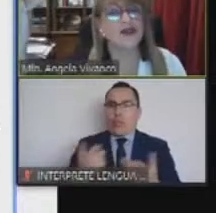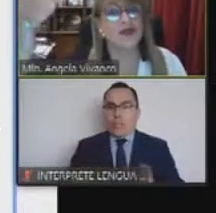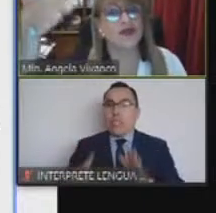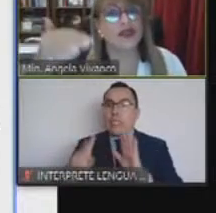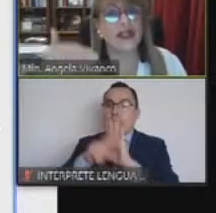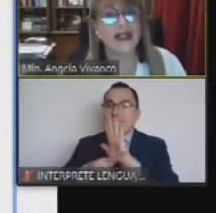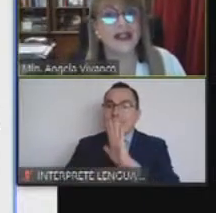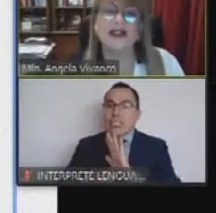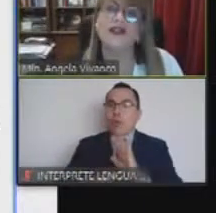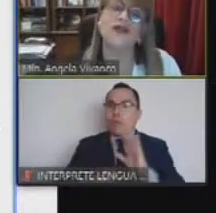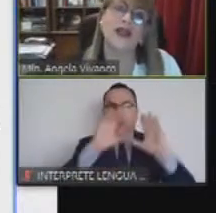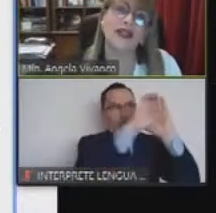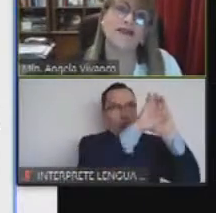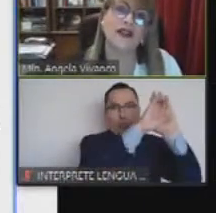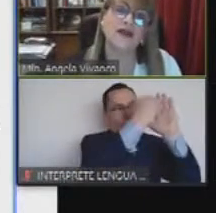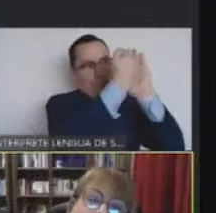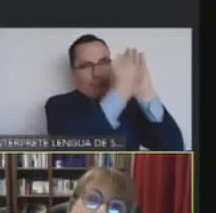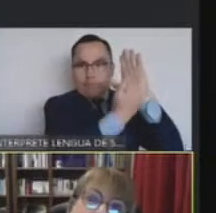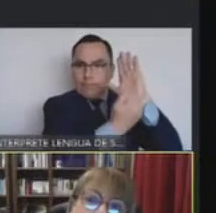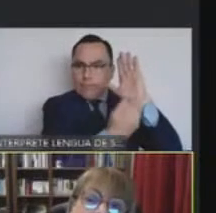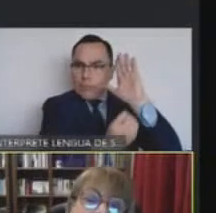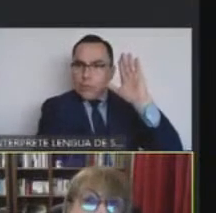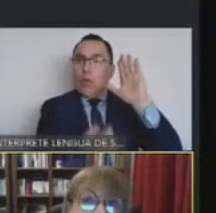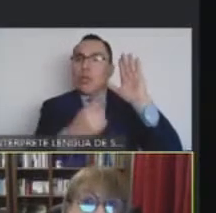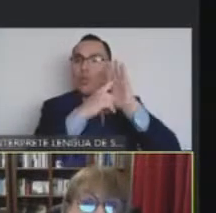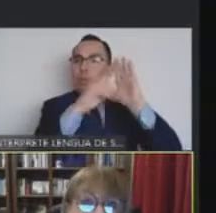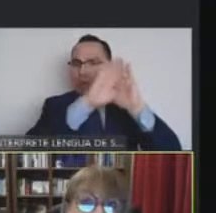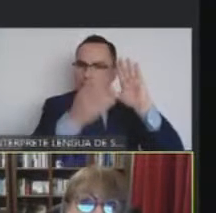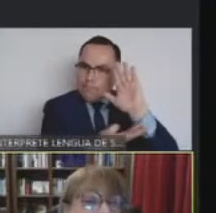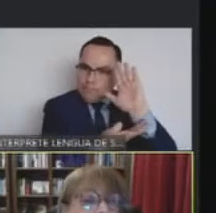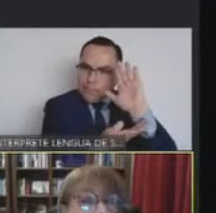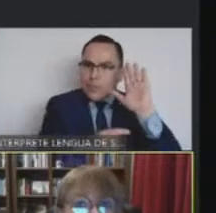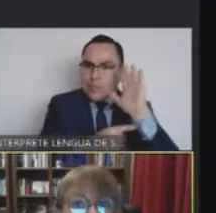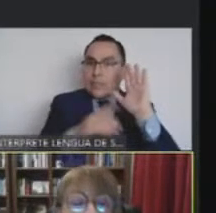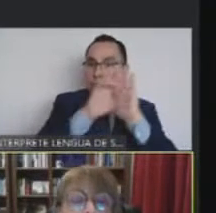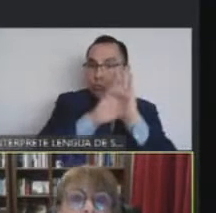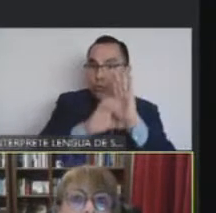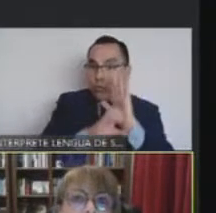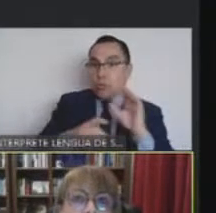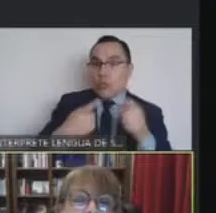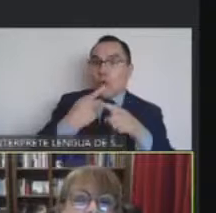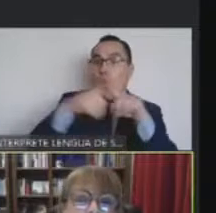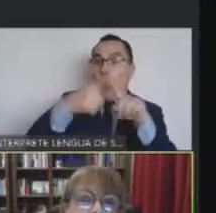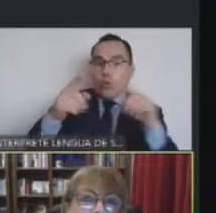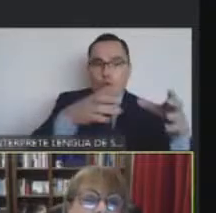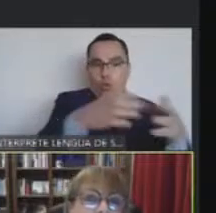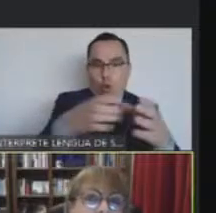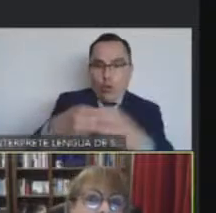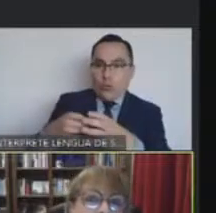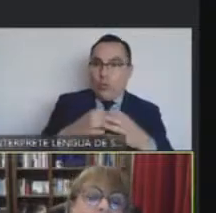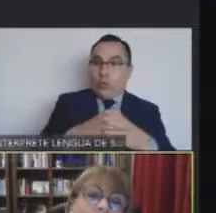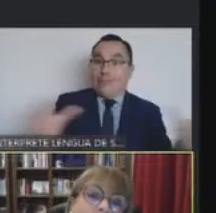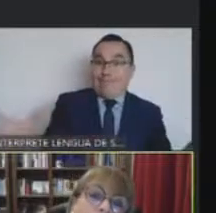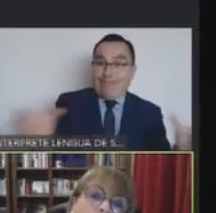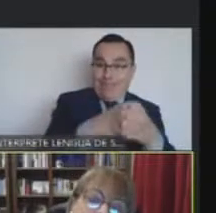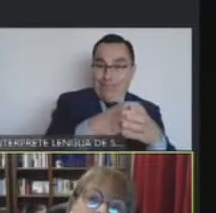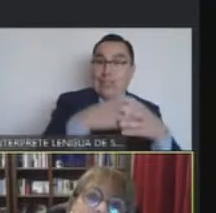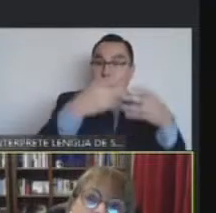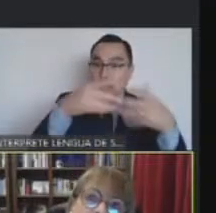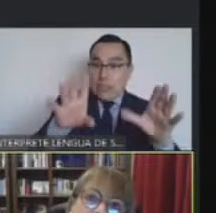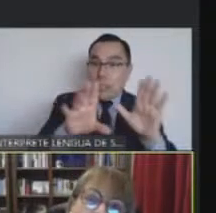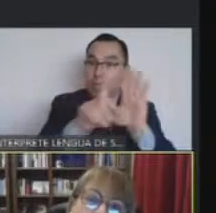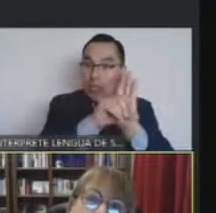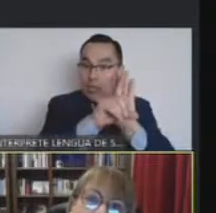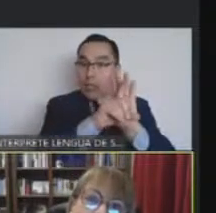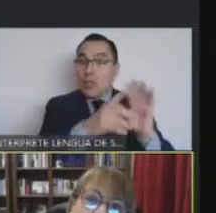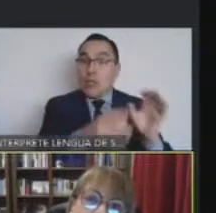desde constitucionales hasta normas infraconstitucionales que están generadas por otros órganos y, en consecuencia, que no ha sido responsabilidad en